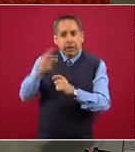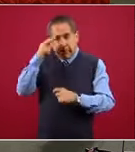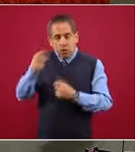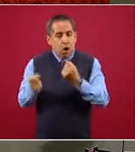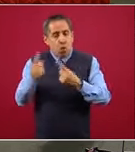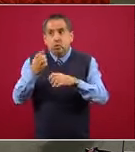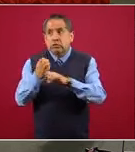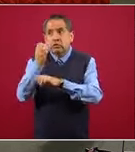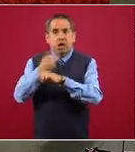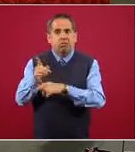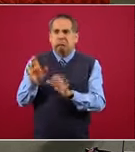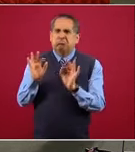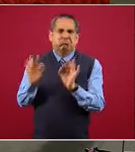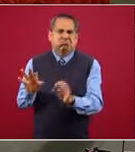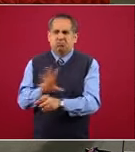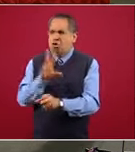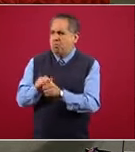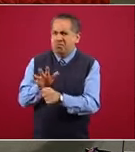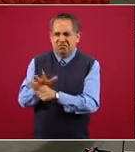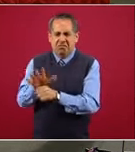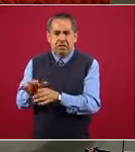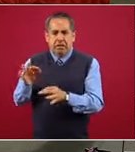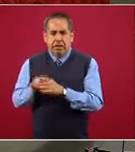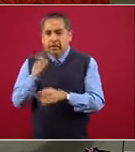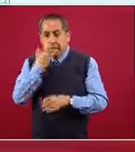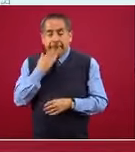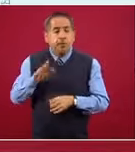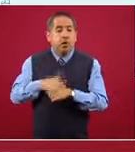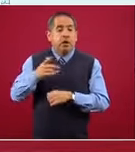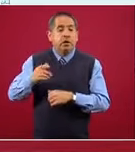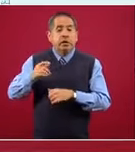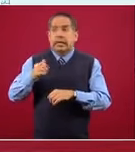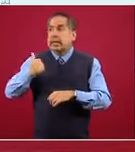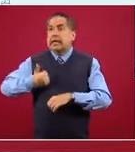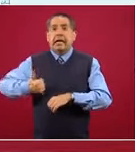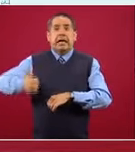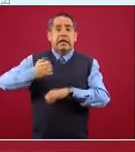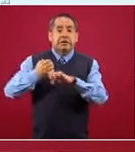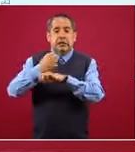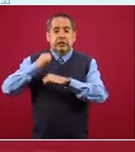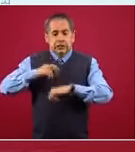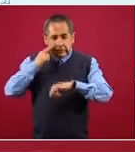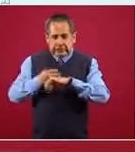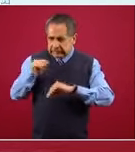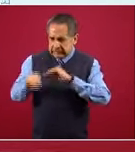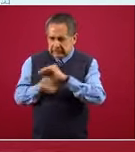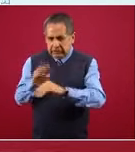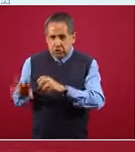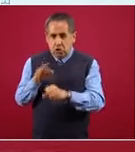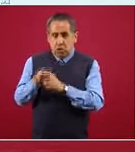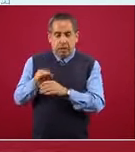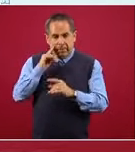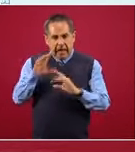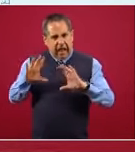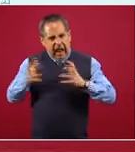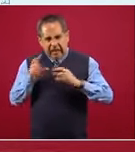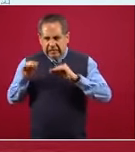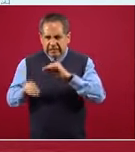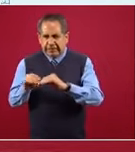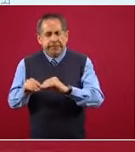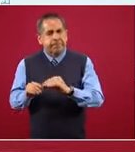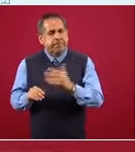en las entidades federativas, y ha sido un gran esfuerzo por parte de las entidades federativas, así como de la Federación, de integrar a